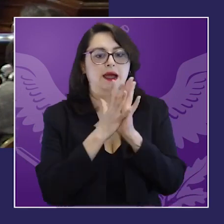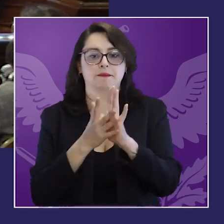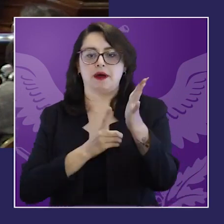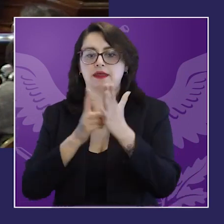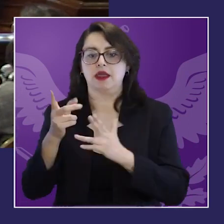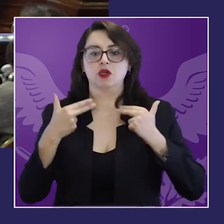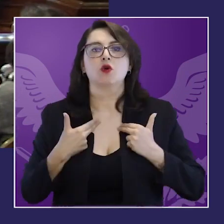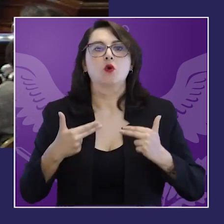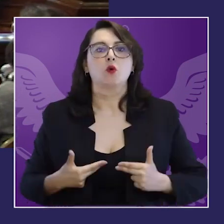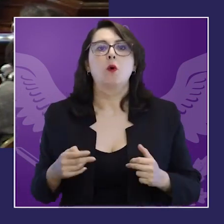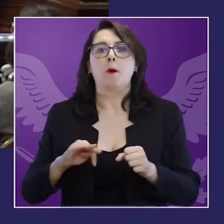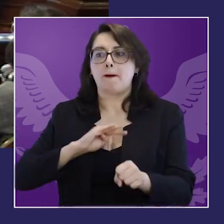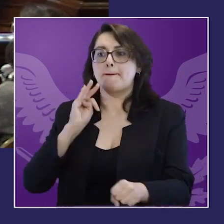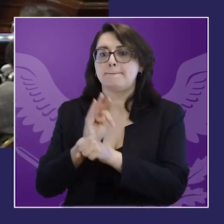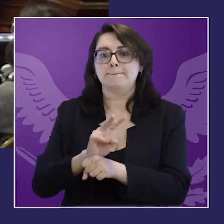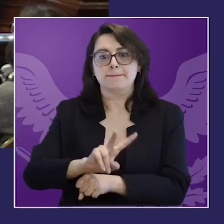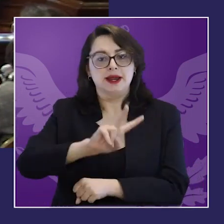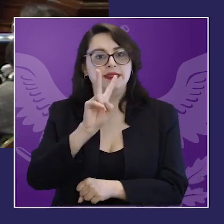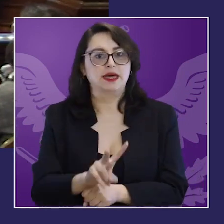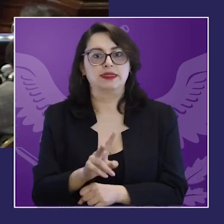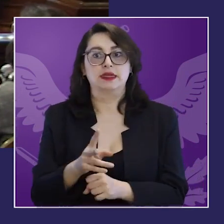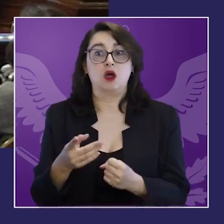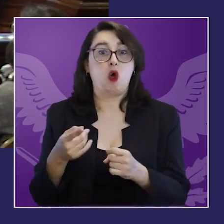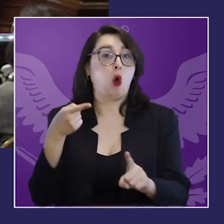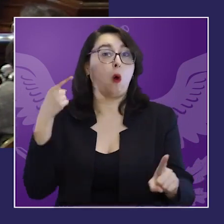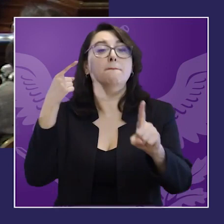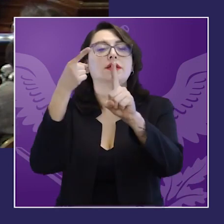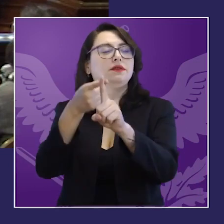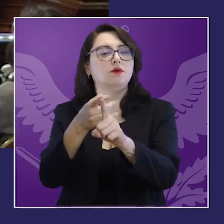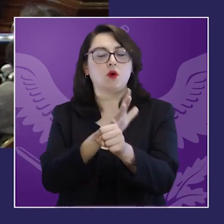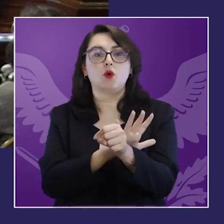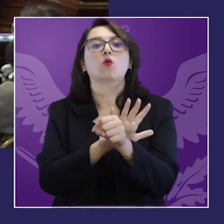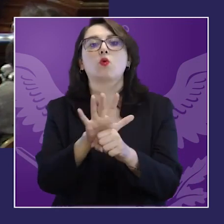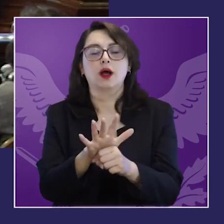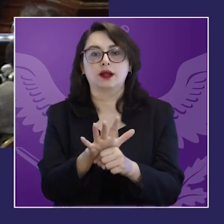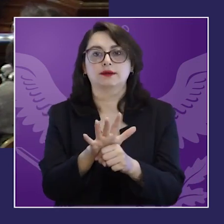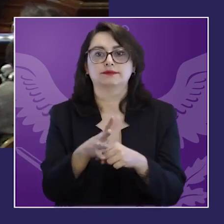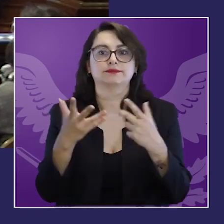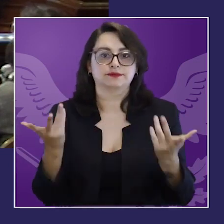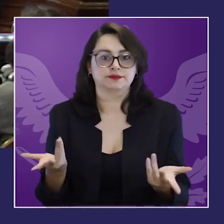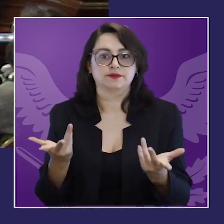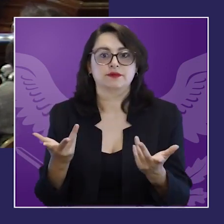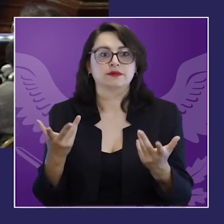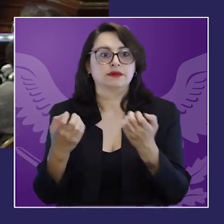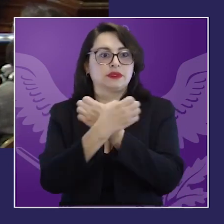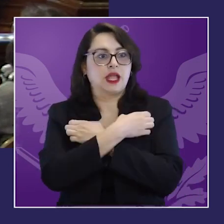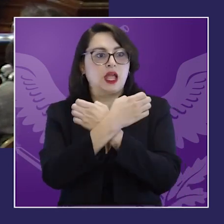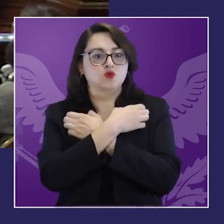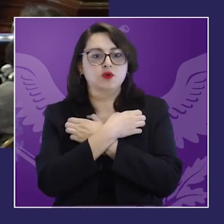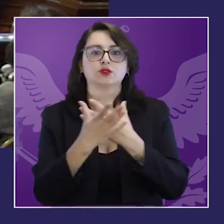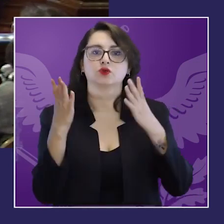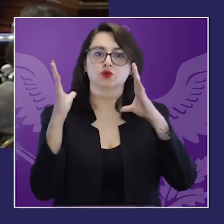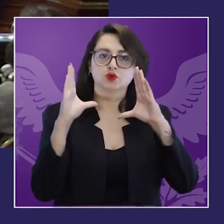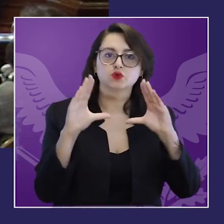protección efectiva de los derechos humanos y, en este caso, para lograr ese objetivo último, fin último de la Convención de